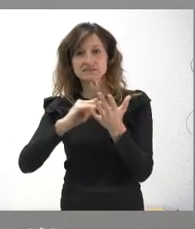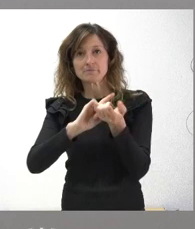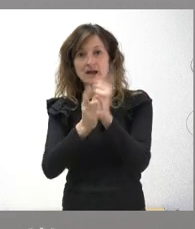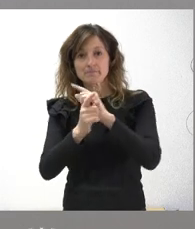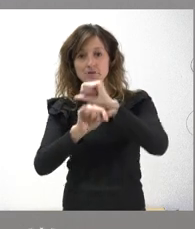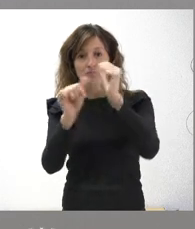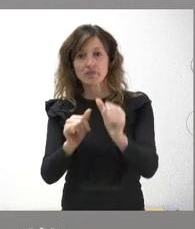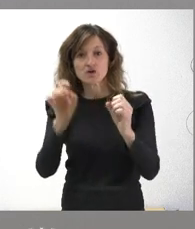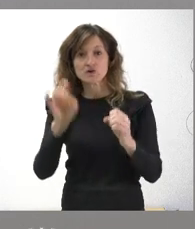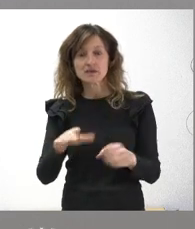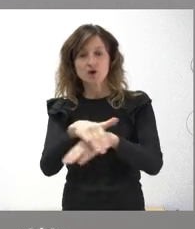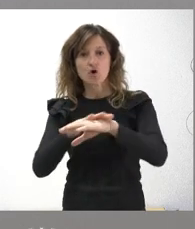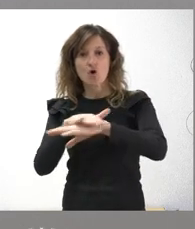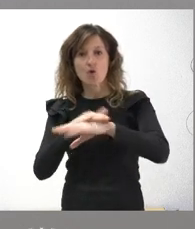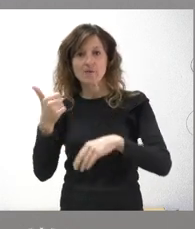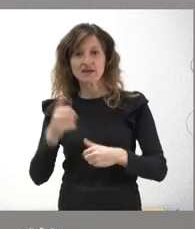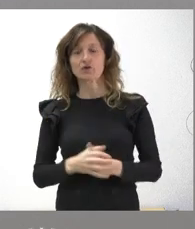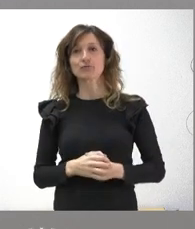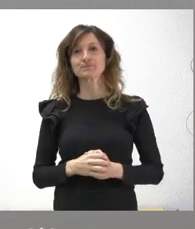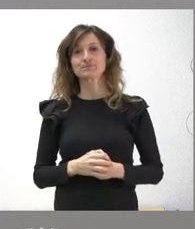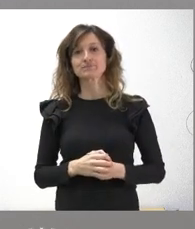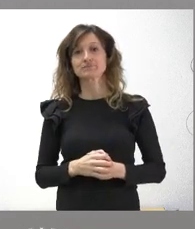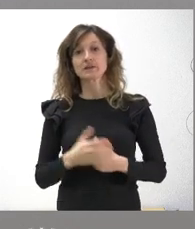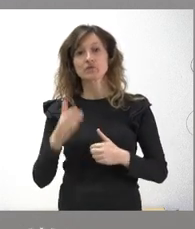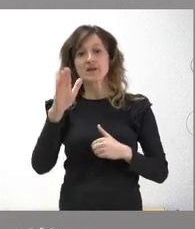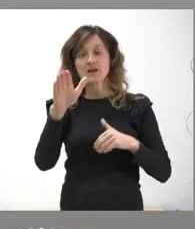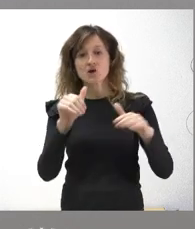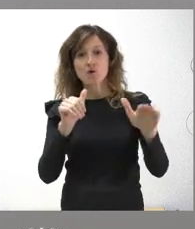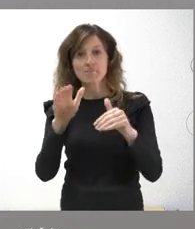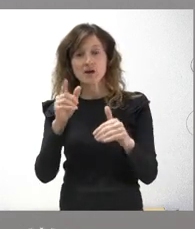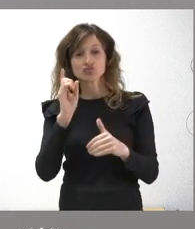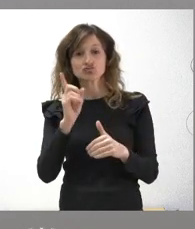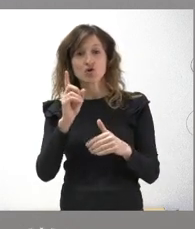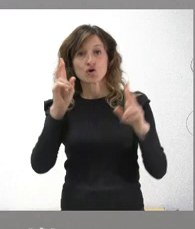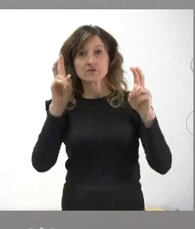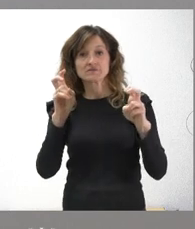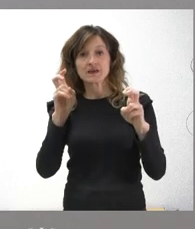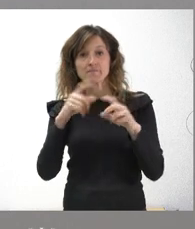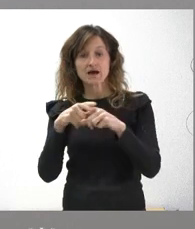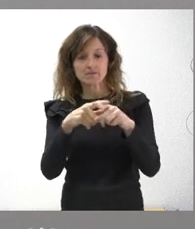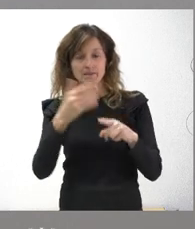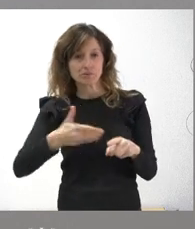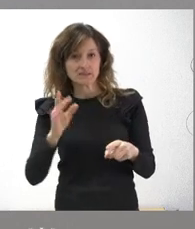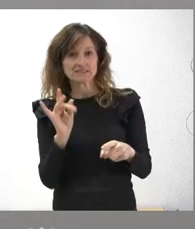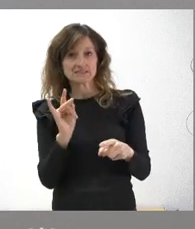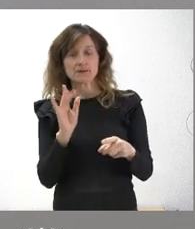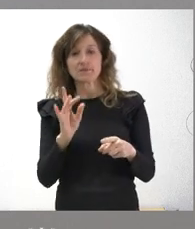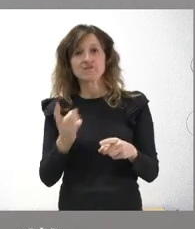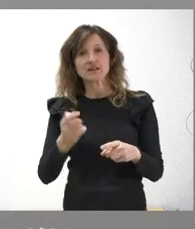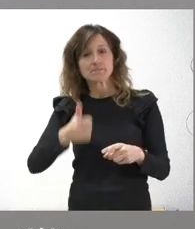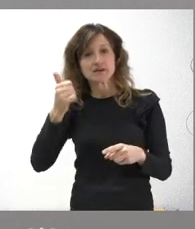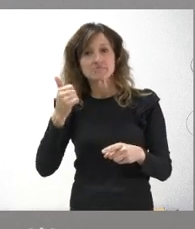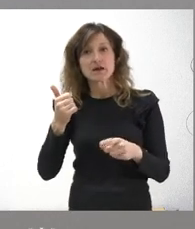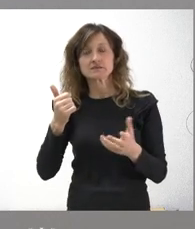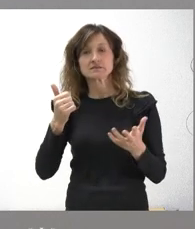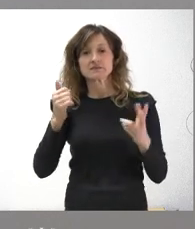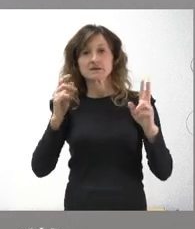es el gobierno a esta finalidad por tanto que se convoque el consejo inter territorial solamente por una cuestión no digo que no sea importante pero que es el reparto de